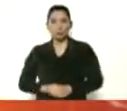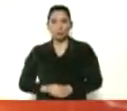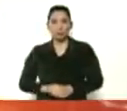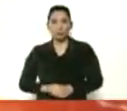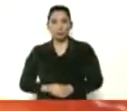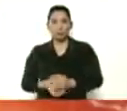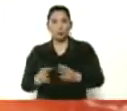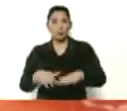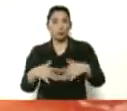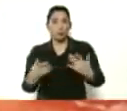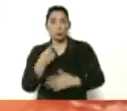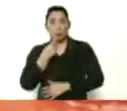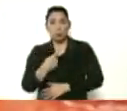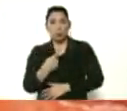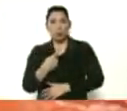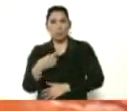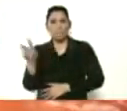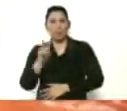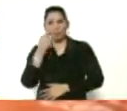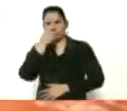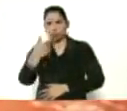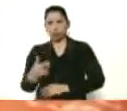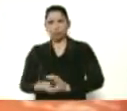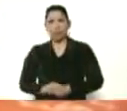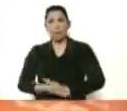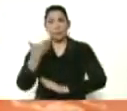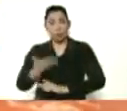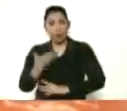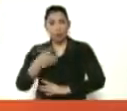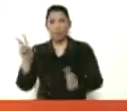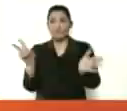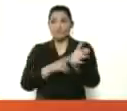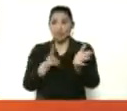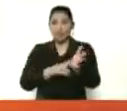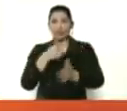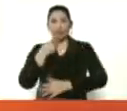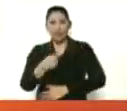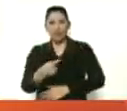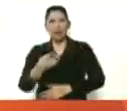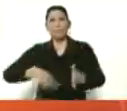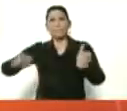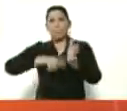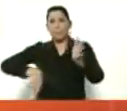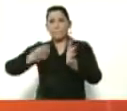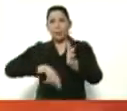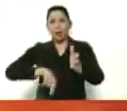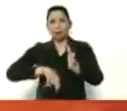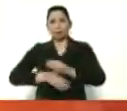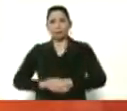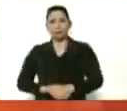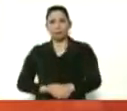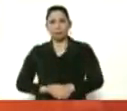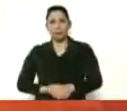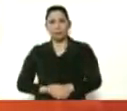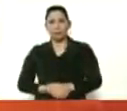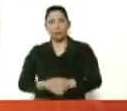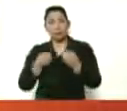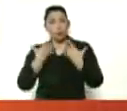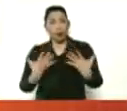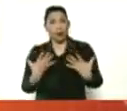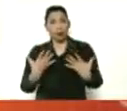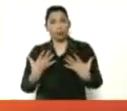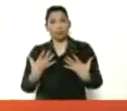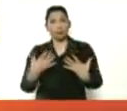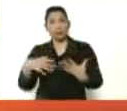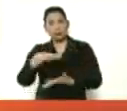Aunque no digan que lo diga Venezuela, no nos importa. Lo importante es que las verdades se digan y se repitan y se multipliquen. Así que bueno, la situación